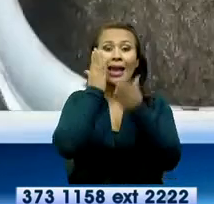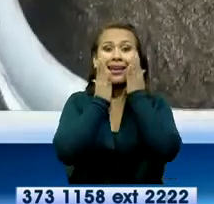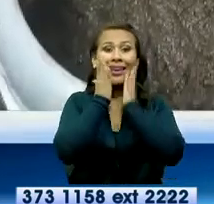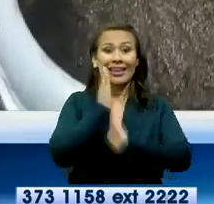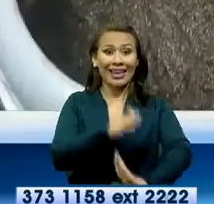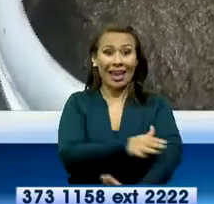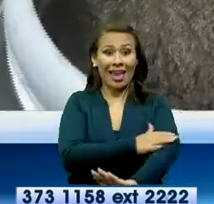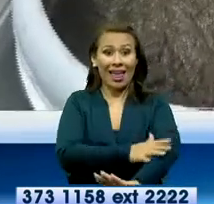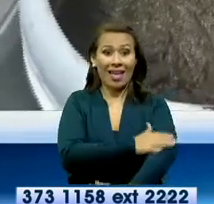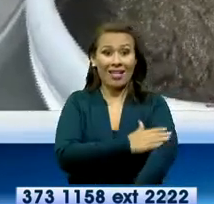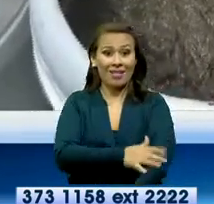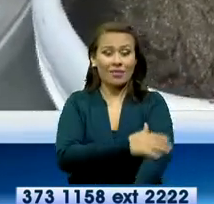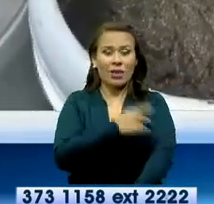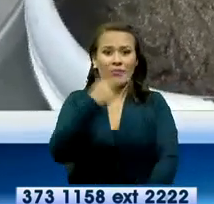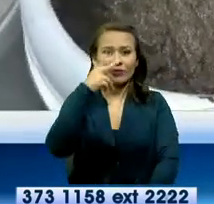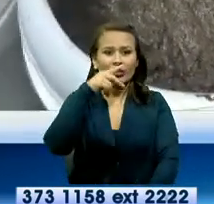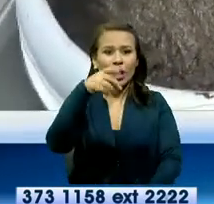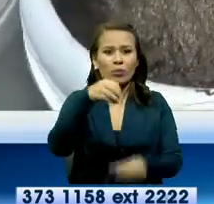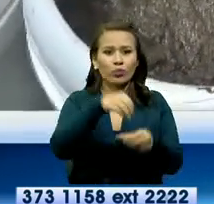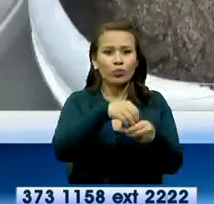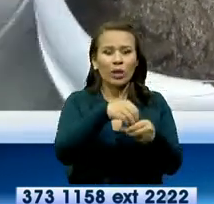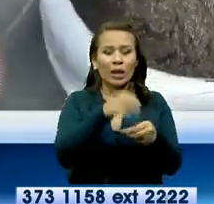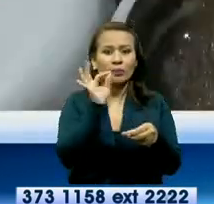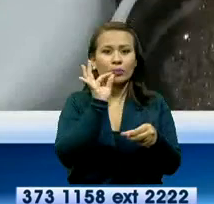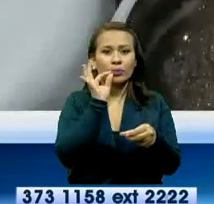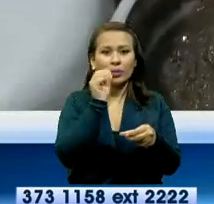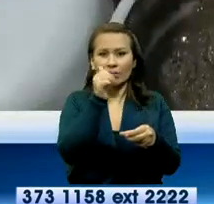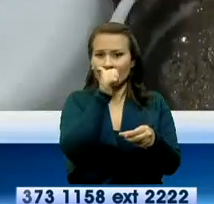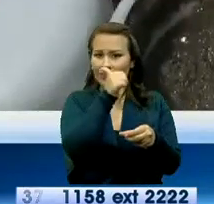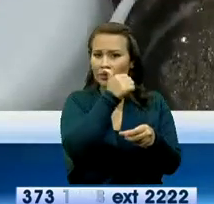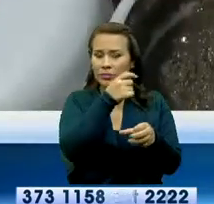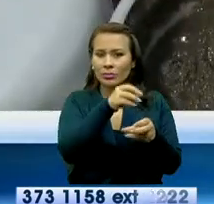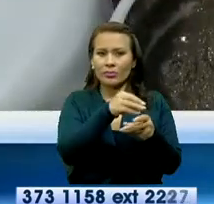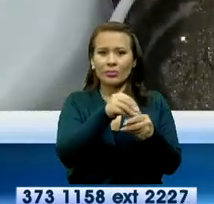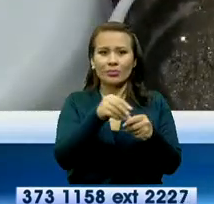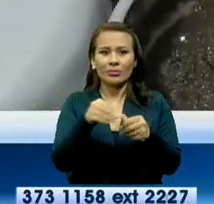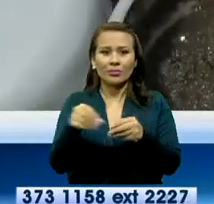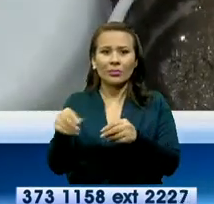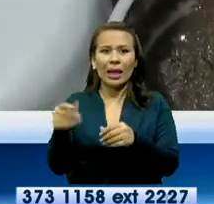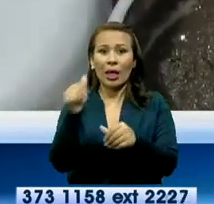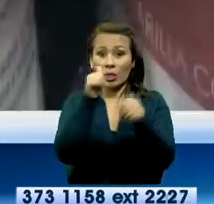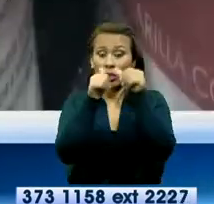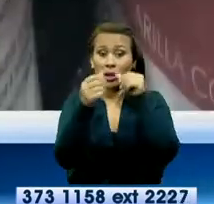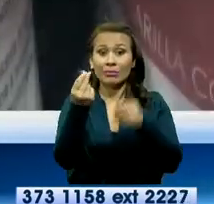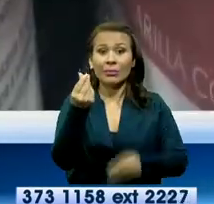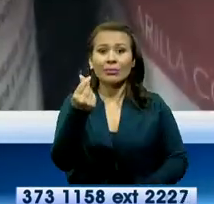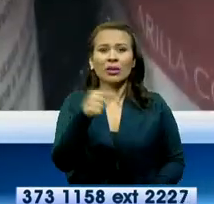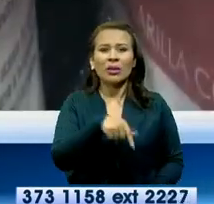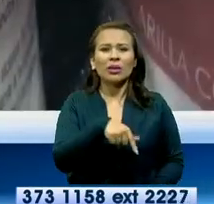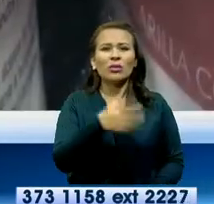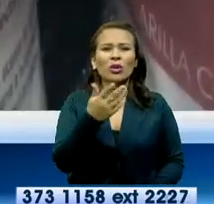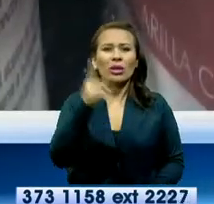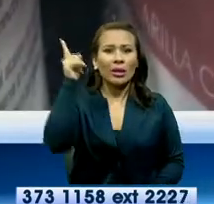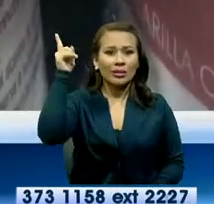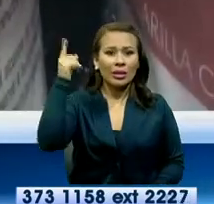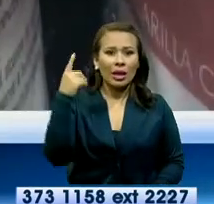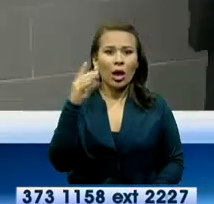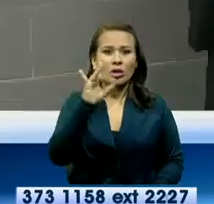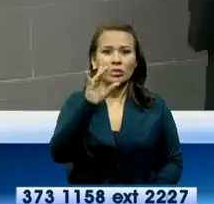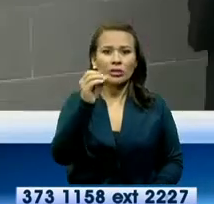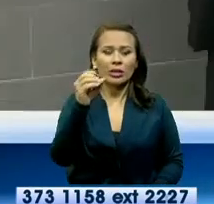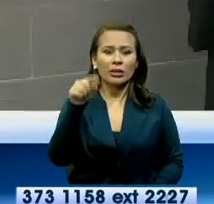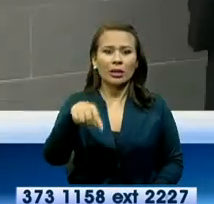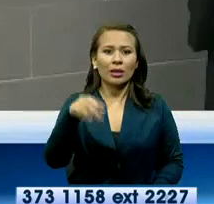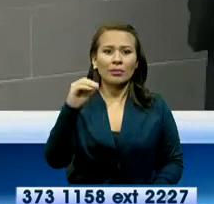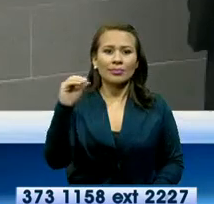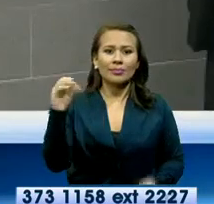camuflados ingeniosamente más de 10 kilos de cocaína, los que iban a ser enviados hasta el extranjero. El costo de la droga por kilo en ese país es de 80.000 dólares. En